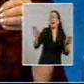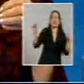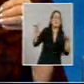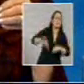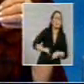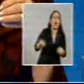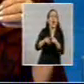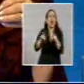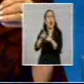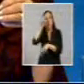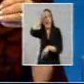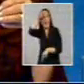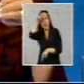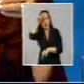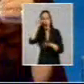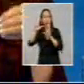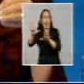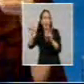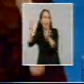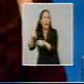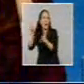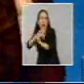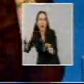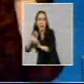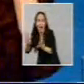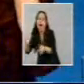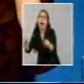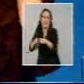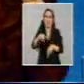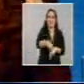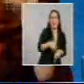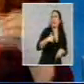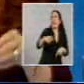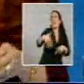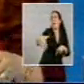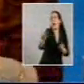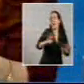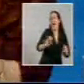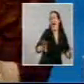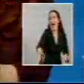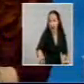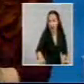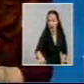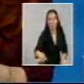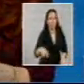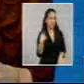Egipto, hoy podemos decir que estamos volviendo a crecer.